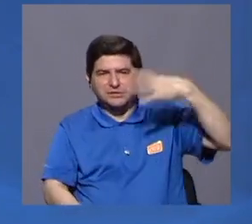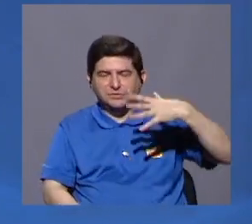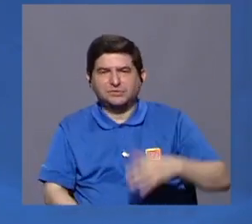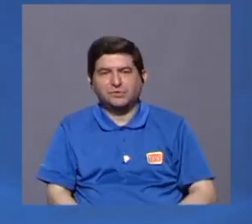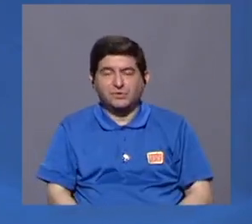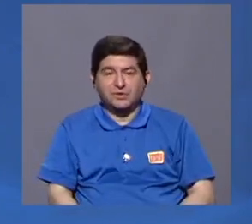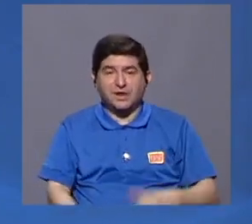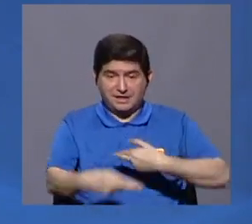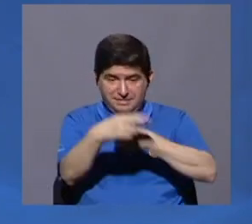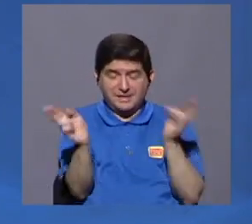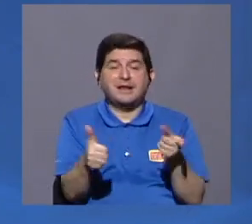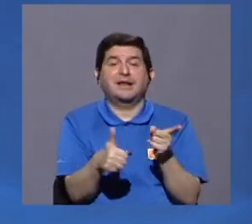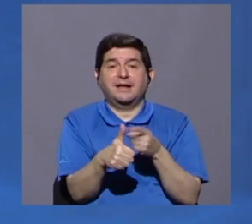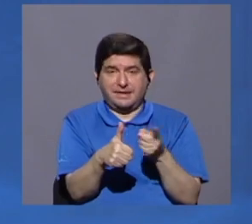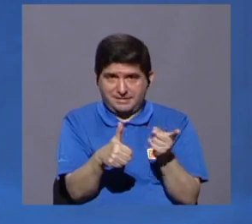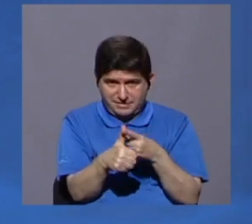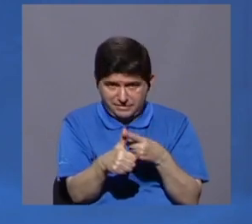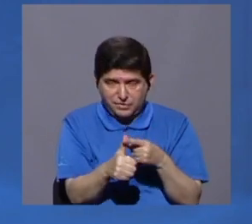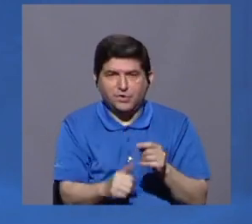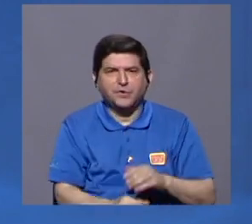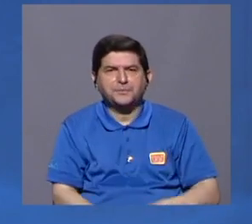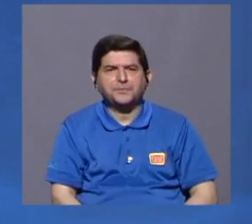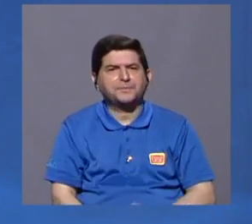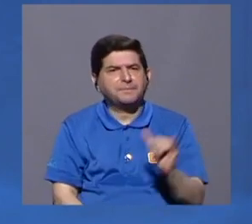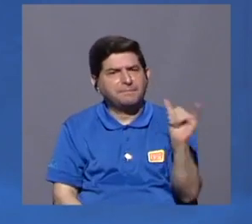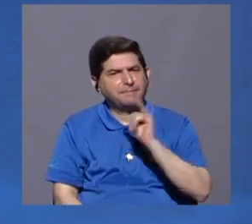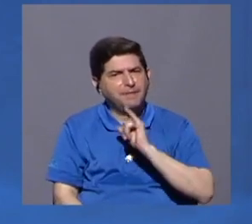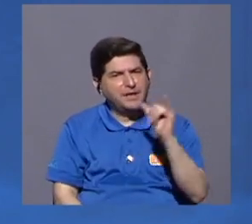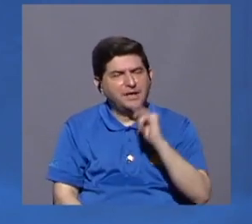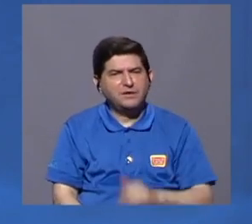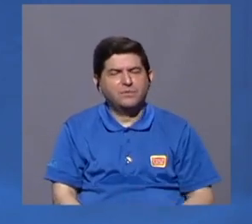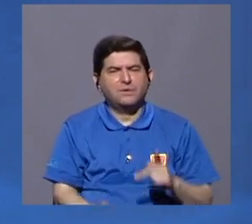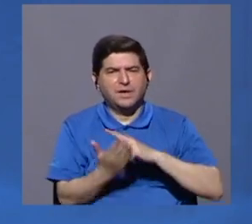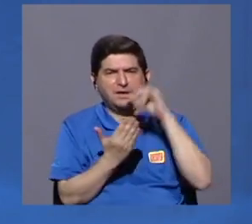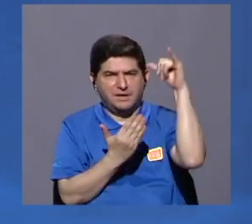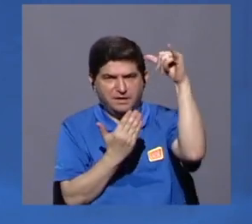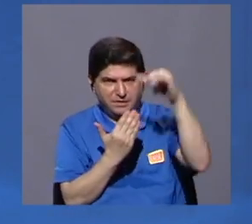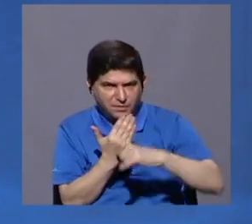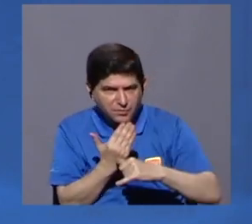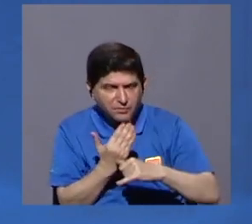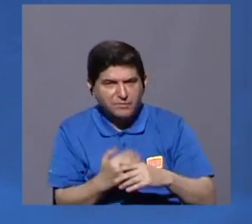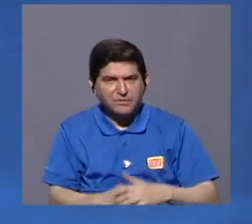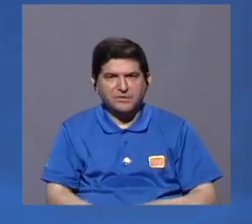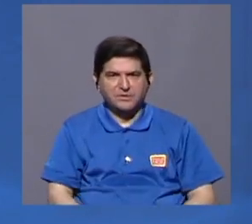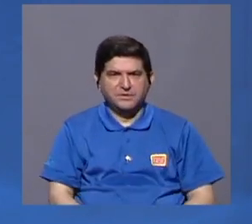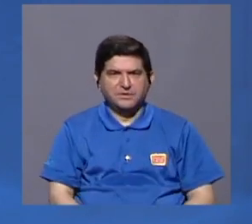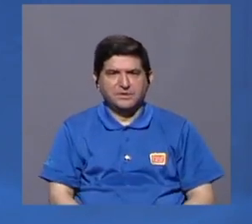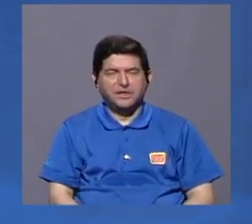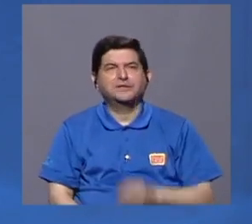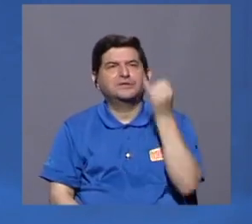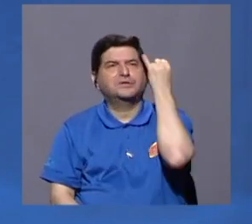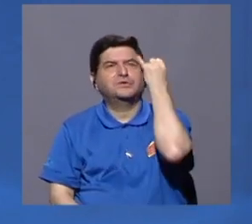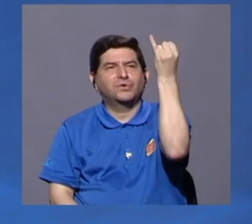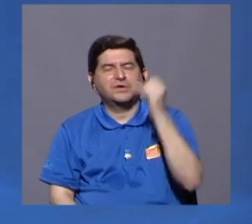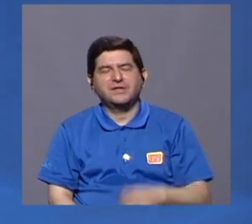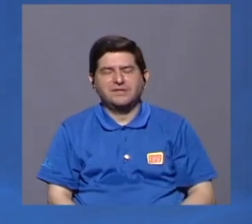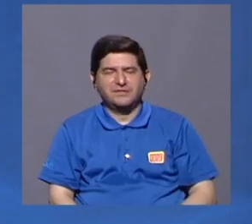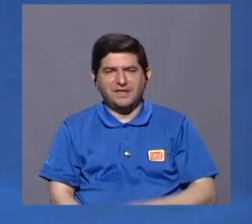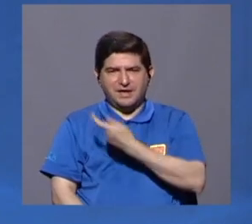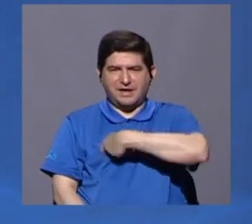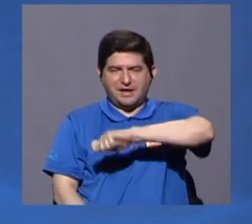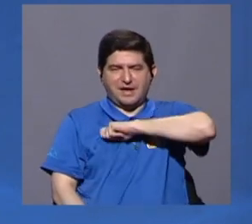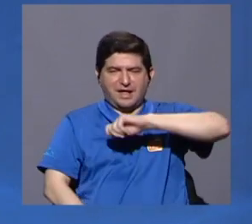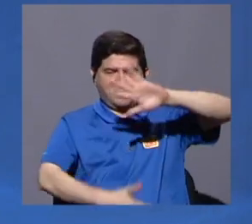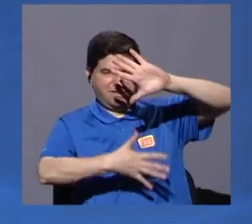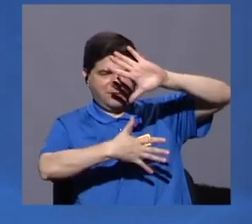sería el primero y pues también este este proyecto está dentro de una iniciativa iberoamericana que es